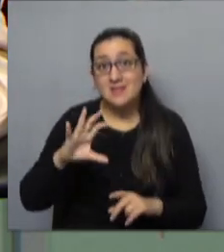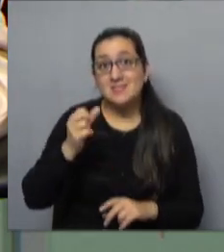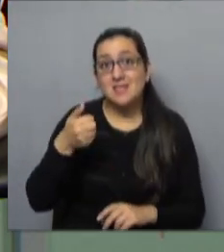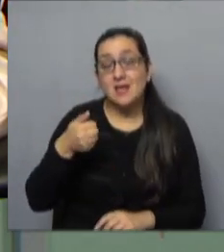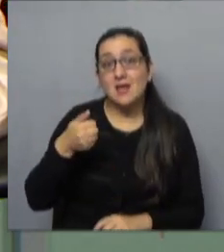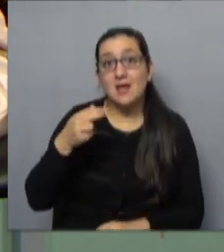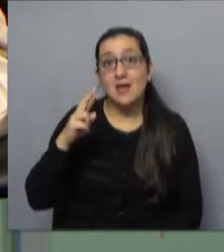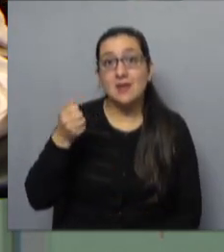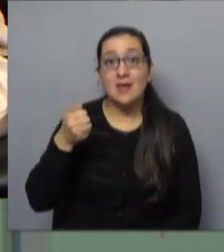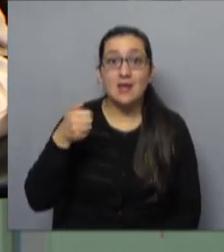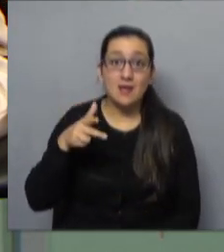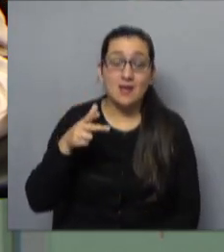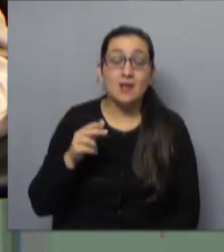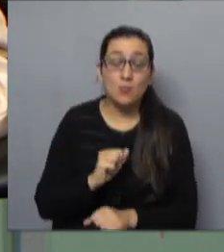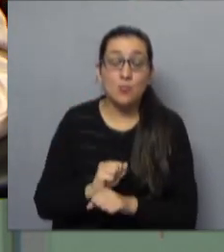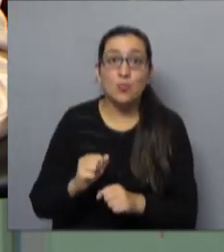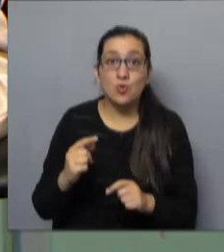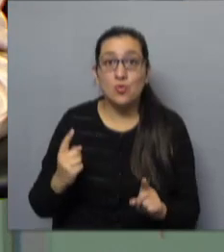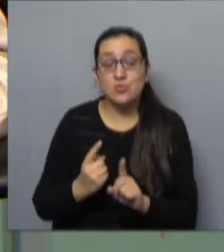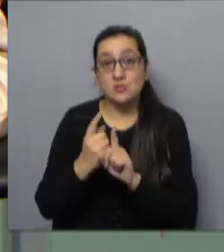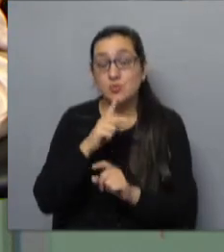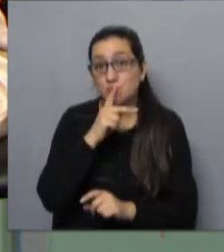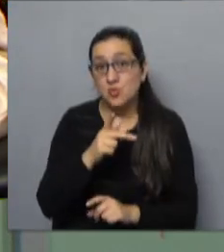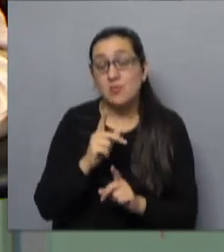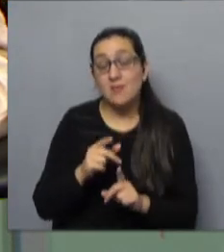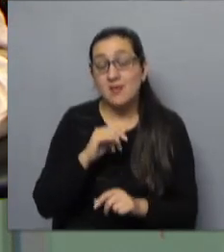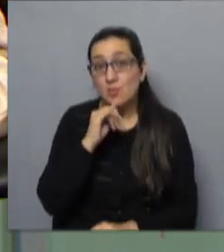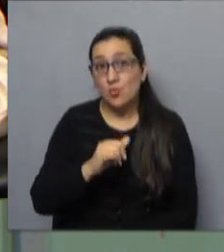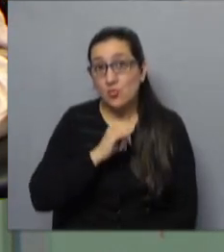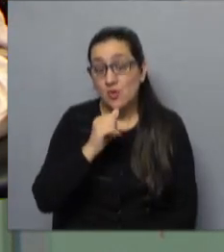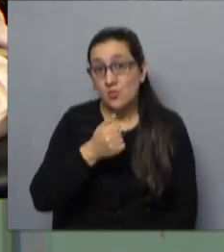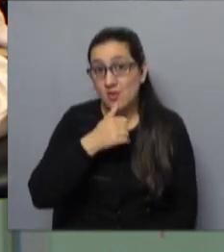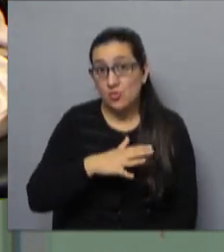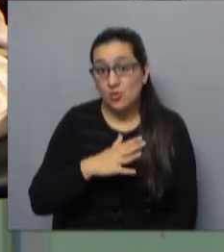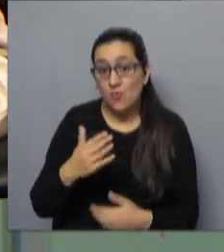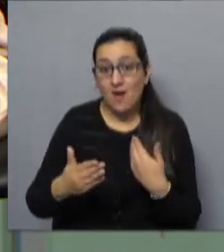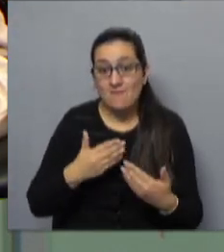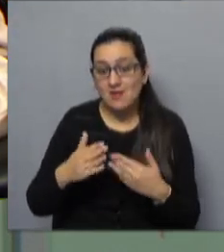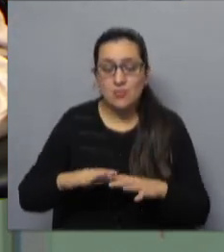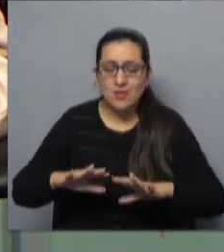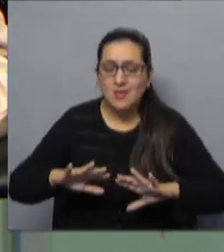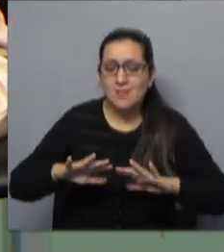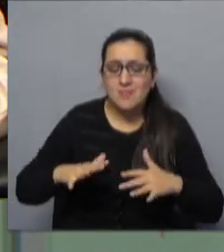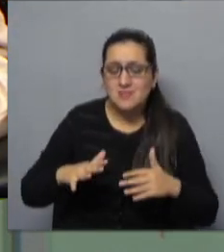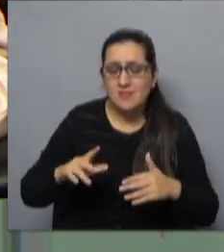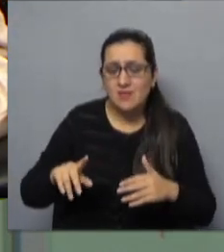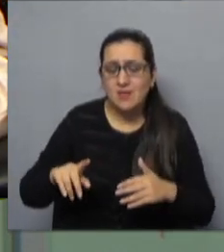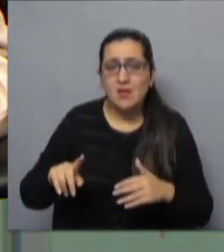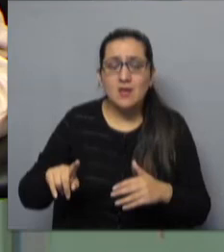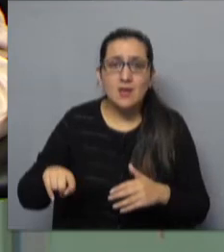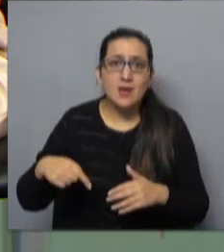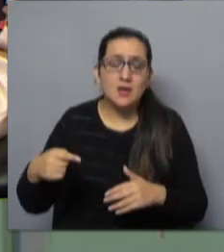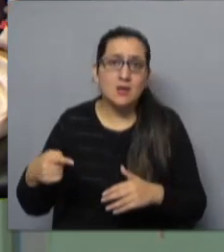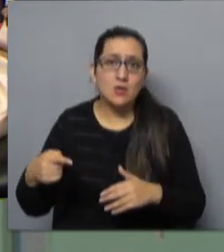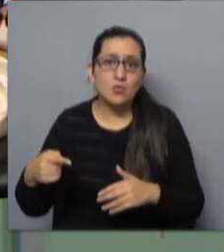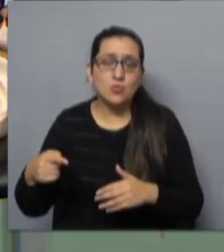bueno, pudo reencontrarse con su hijo, pero quisimos contar una historia o hablar con qué pasaba del otro lado del charco, ¿no?